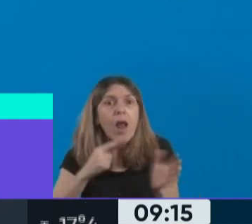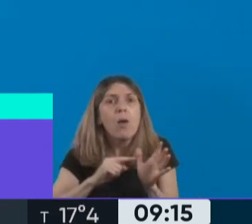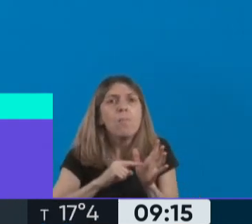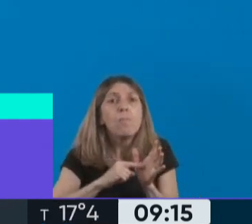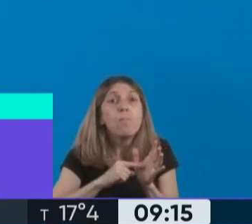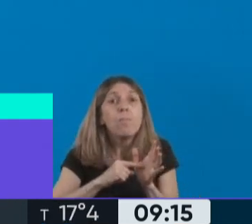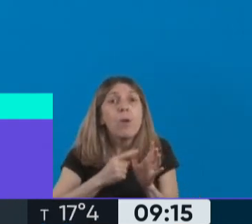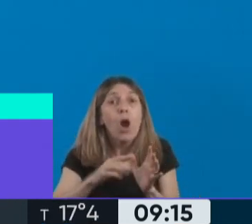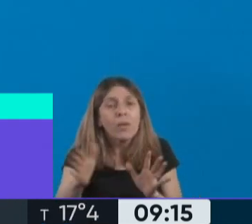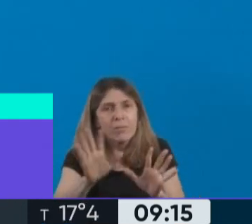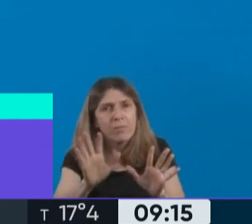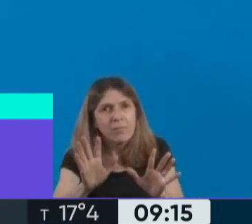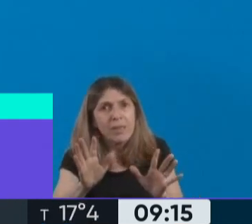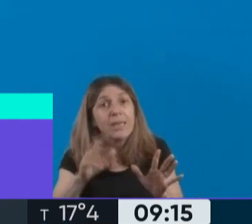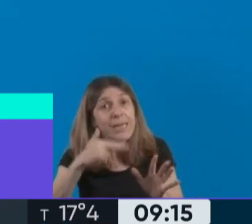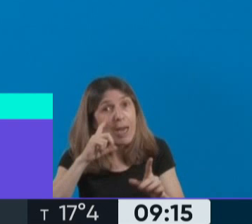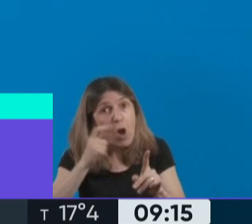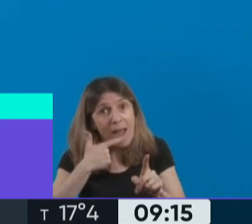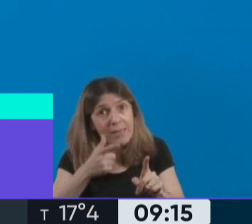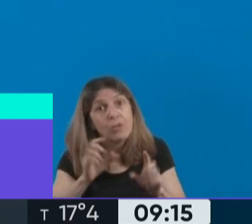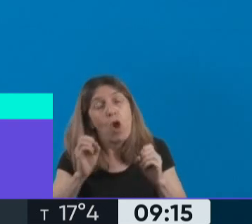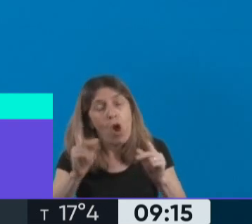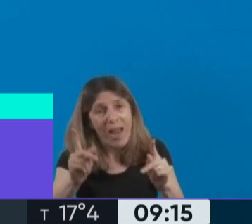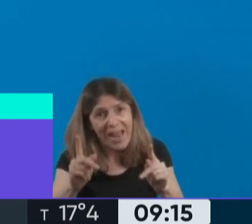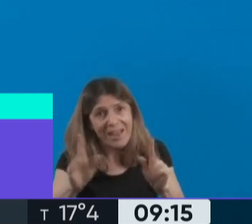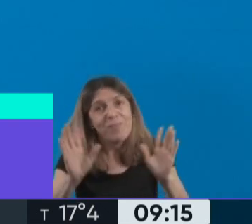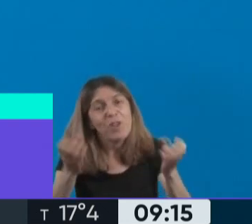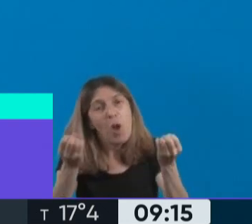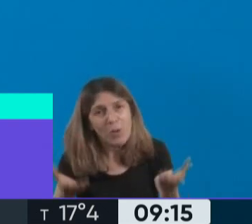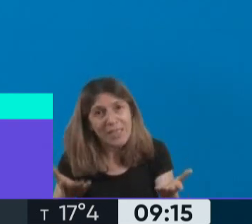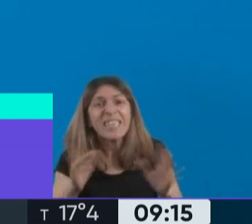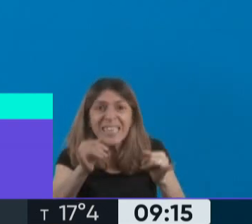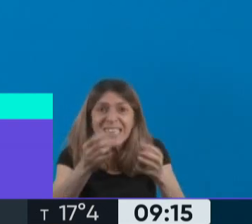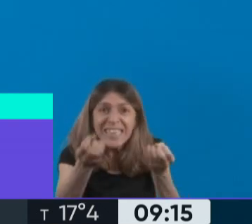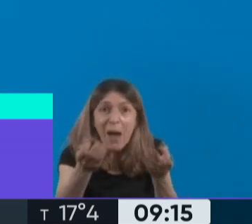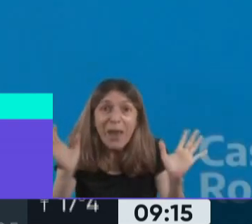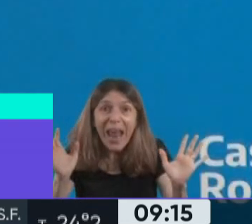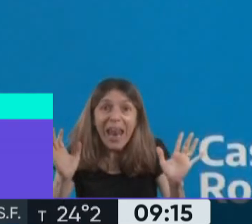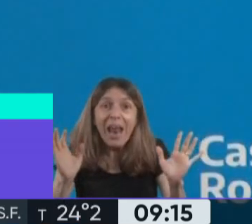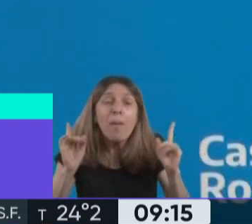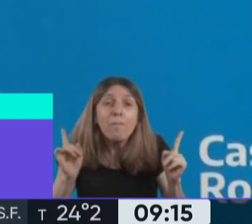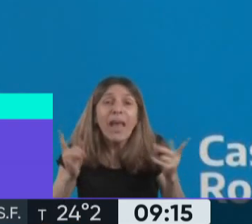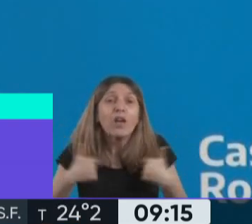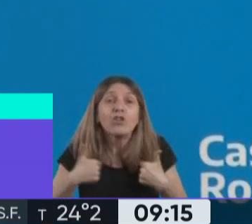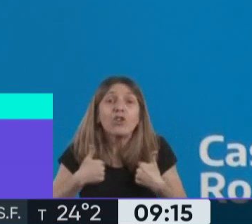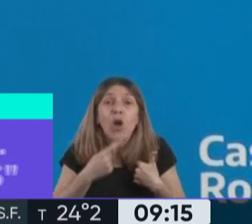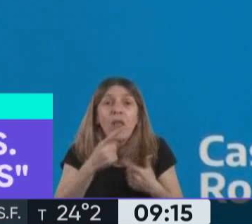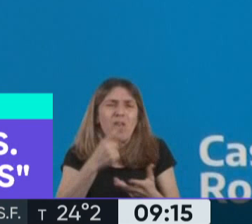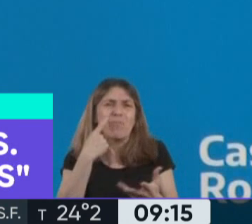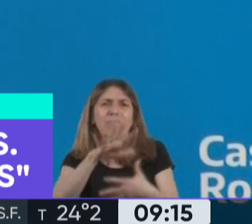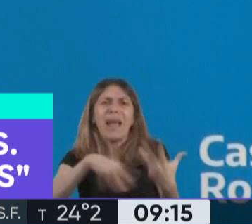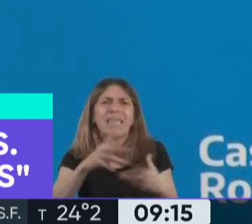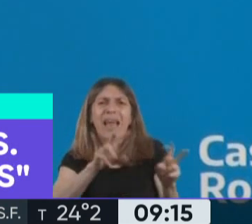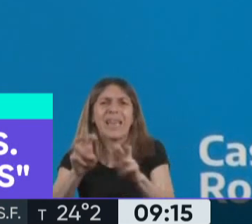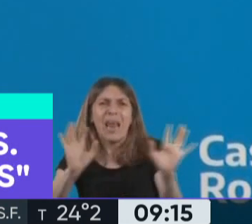provincia lo está haciendo, Nicolás, ok, ¿cómo está? Sí, está bien, pero digo porque si no mezclamos